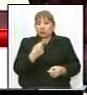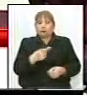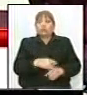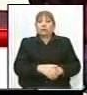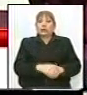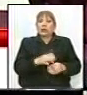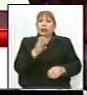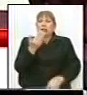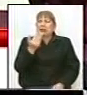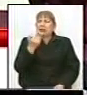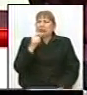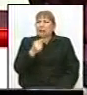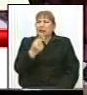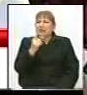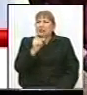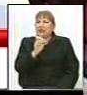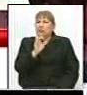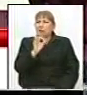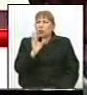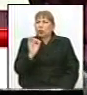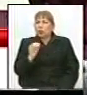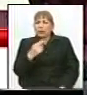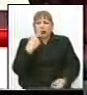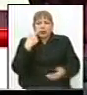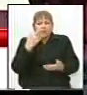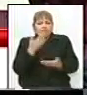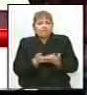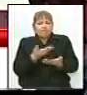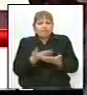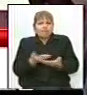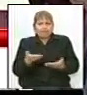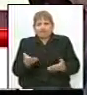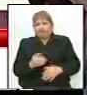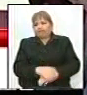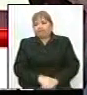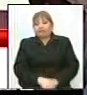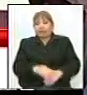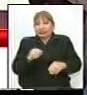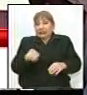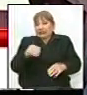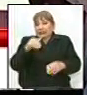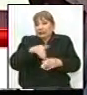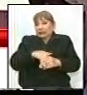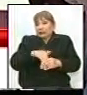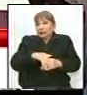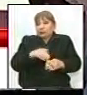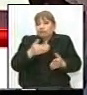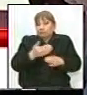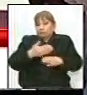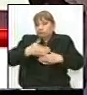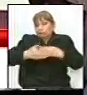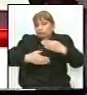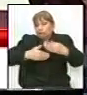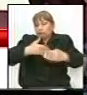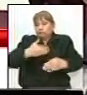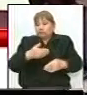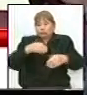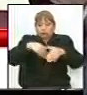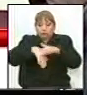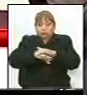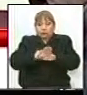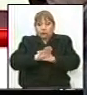hay 15.109 incidencias verificadas a nivel nacional en este proceso de elecciones en curso, y dentro de